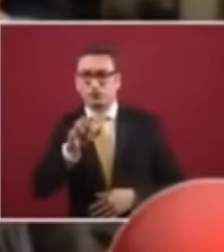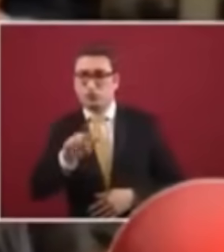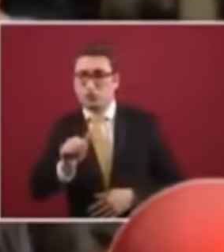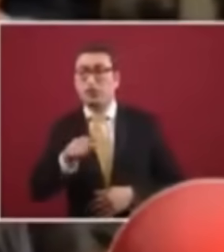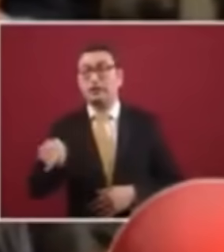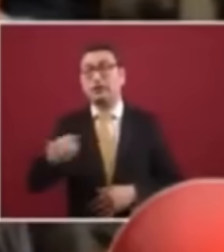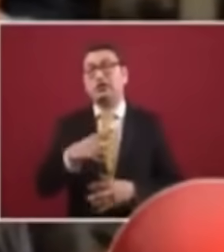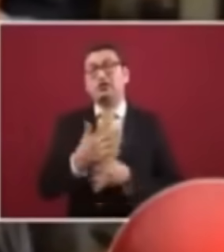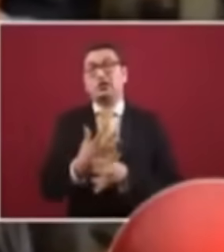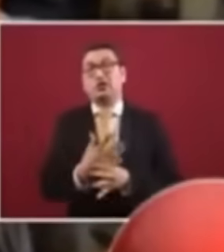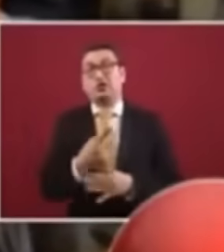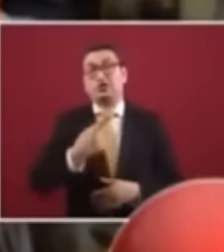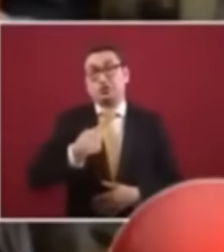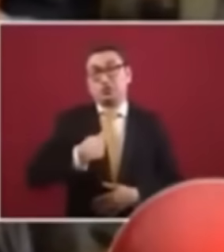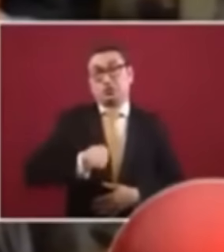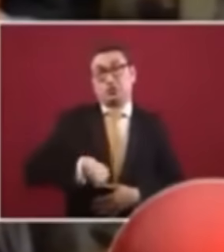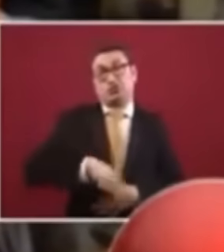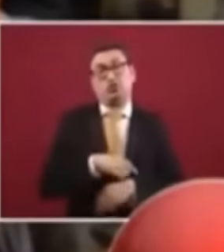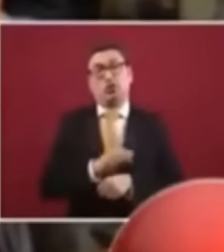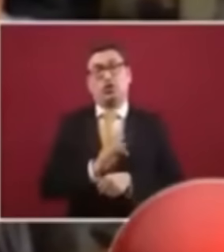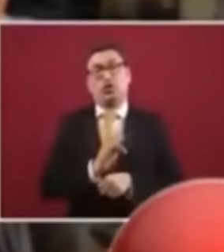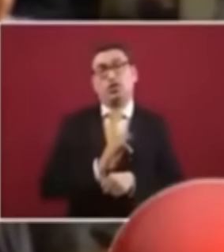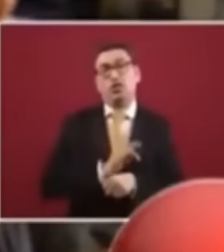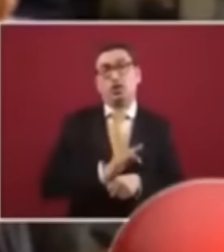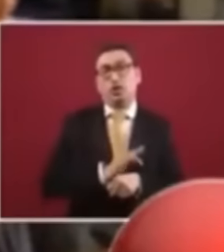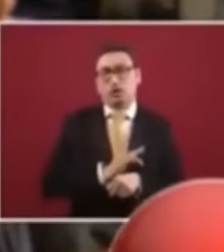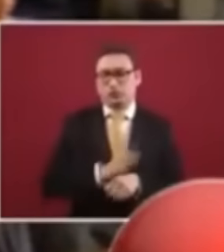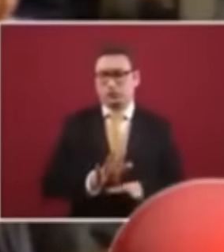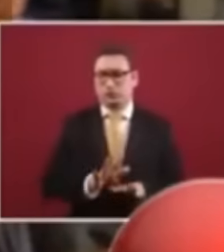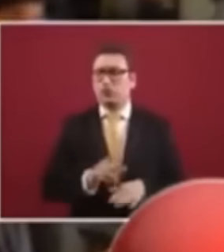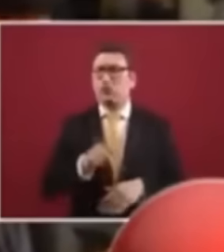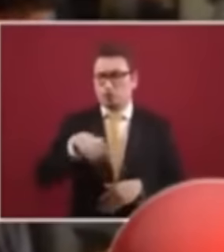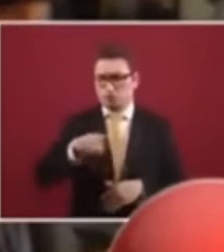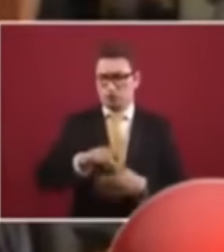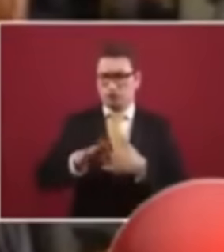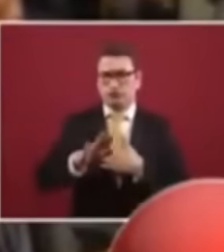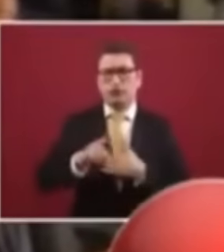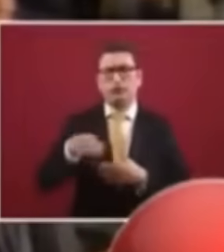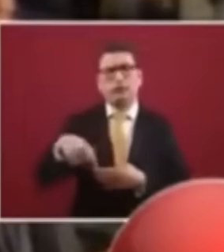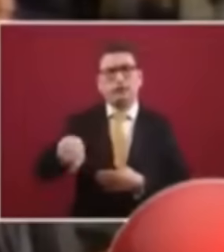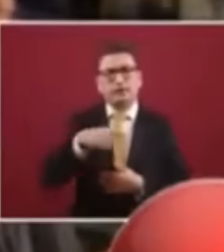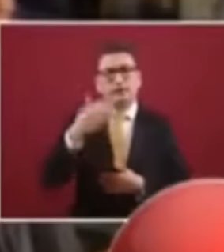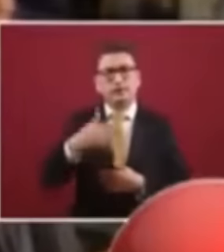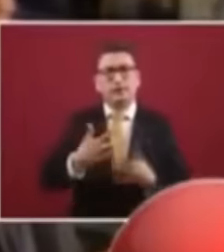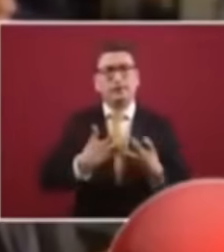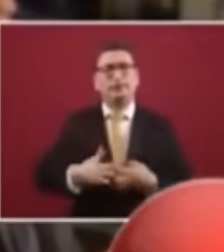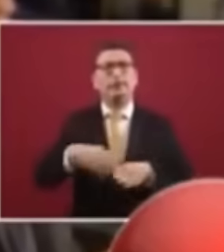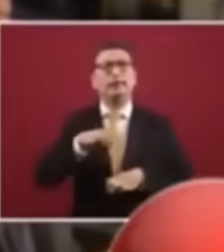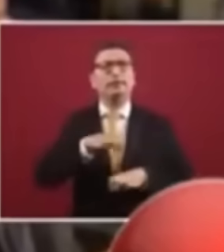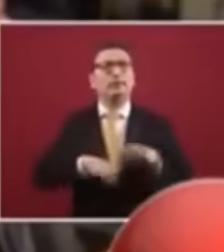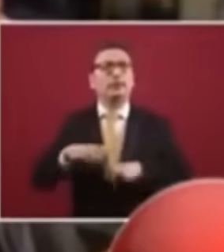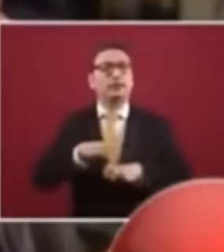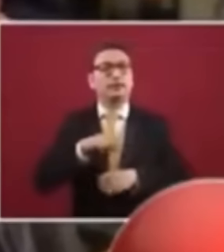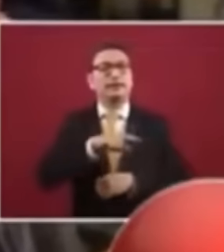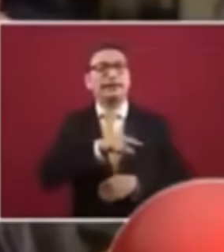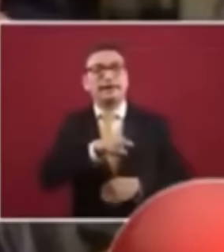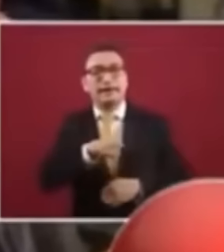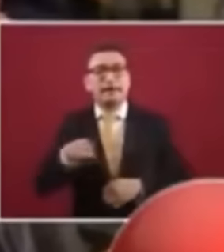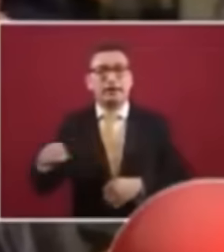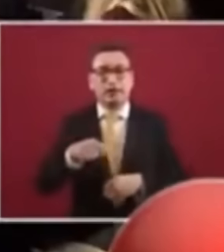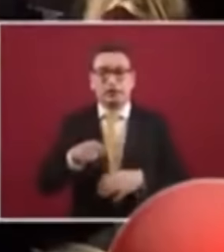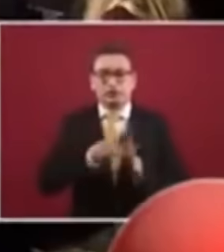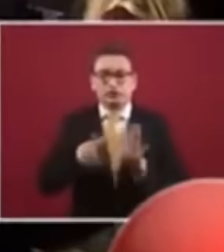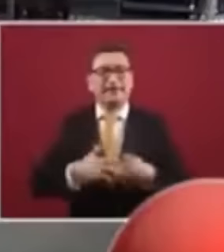gobierno. ¿Puede usted hacer el compromiso de dar a conocer cuáles son las empresas que reciben esta